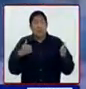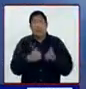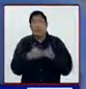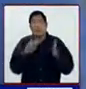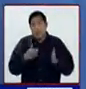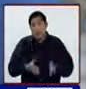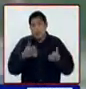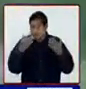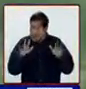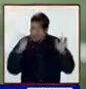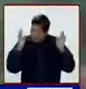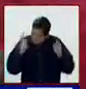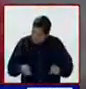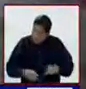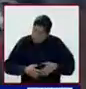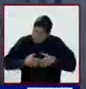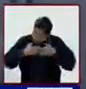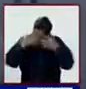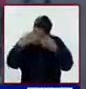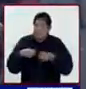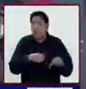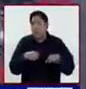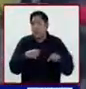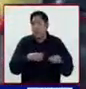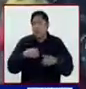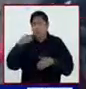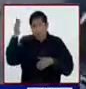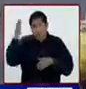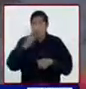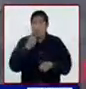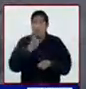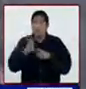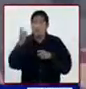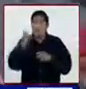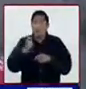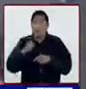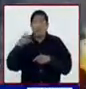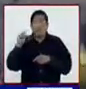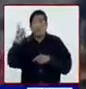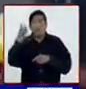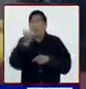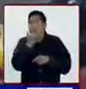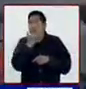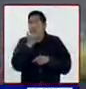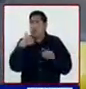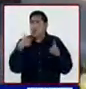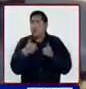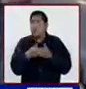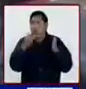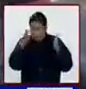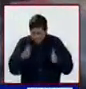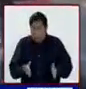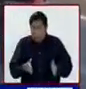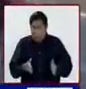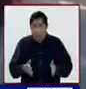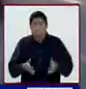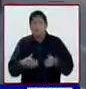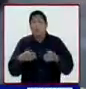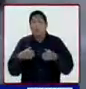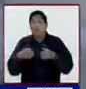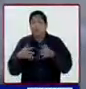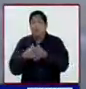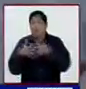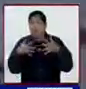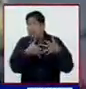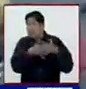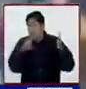está enojada ya por el perjuicio que se está ocasionando. Exacto. Y este perjuicio no solamente está sucediendo entre vecinos y los vecinos, bloqueadores